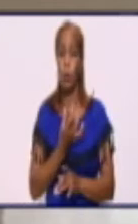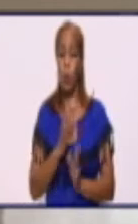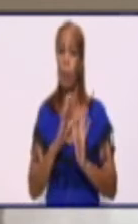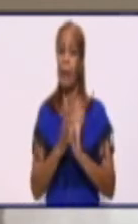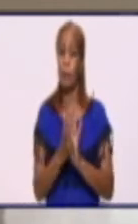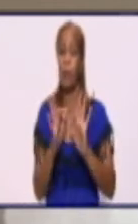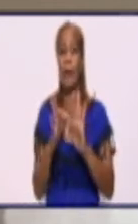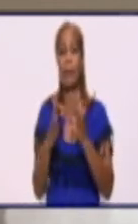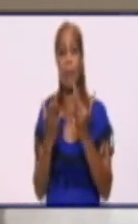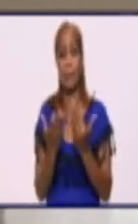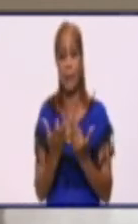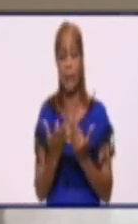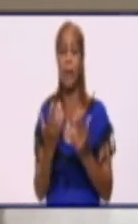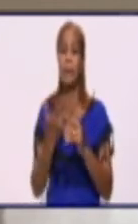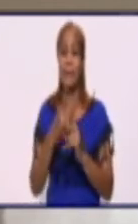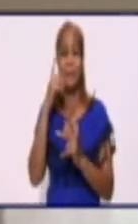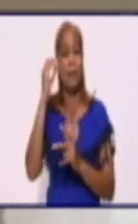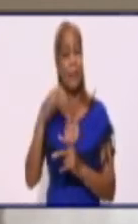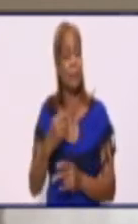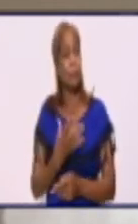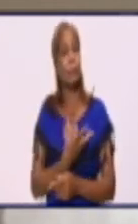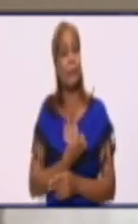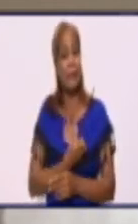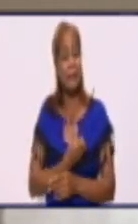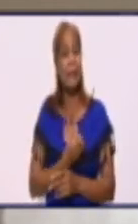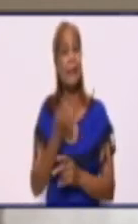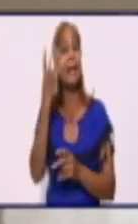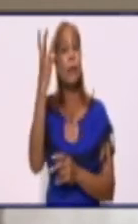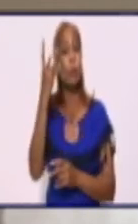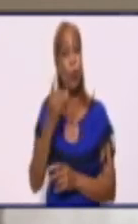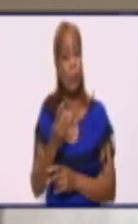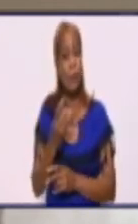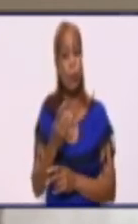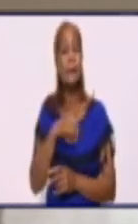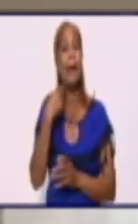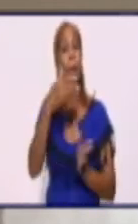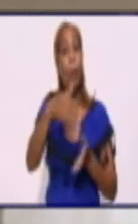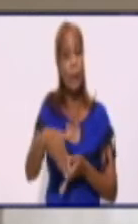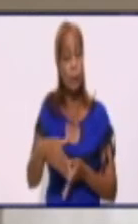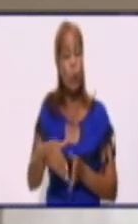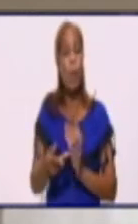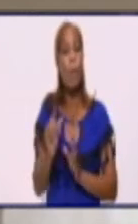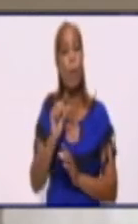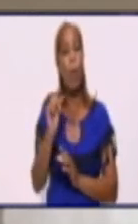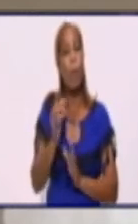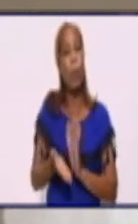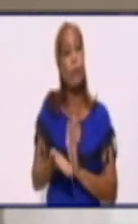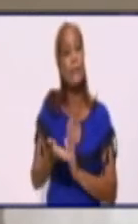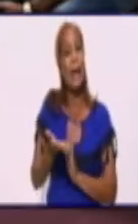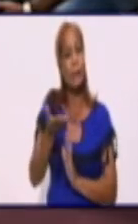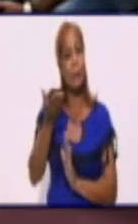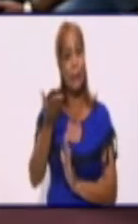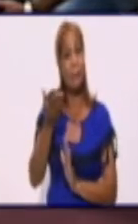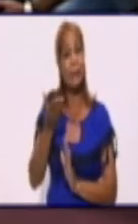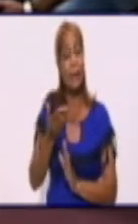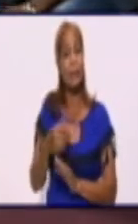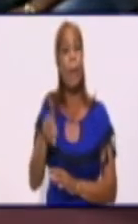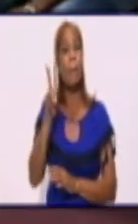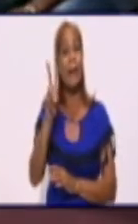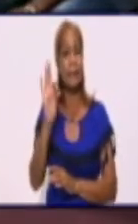tristes y como ven ya la cifra de fallecidos en el país se ha ido incrementando paulatinamente. Fueron más de 20 fallecidos.